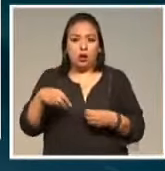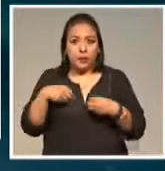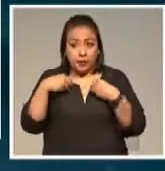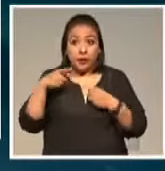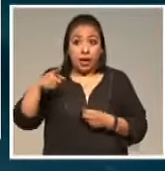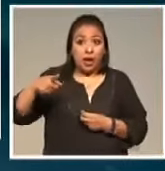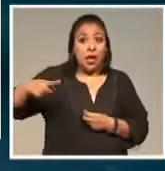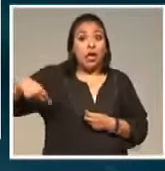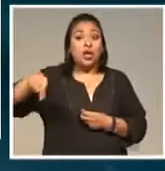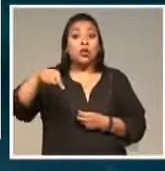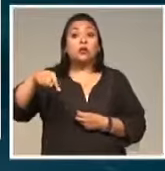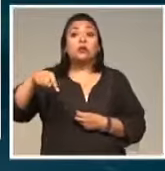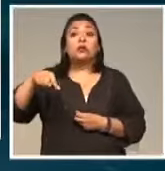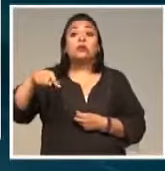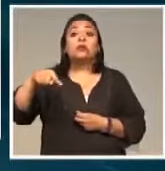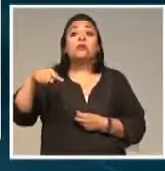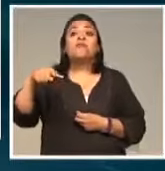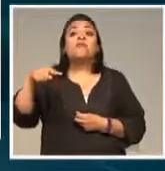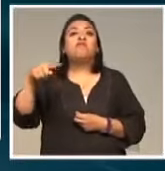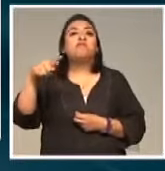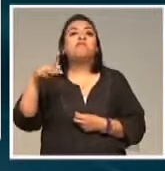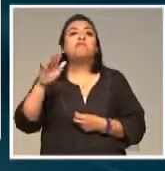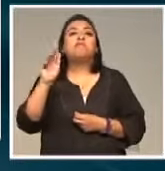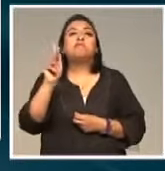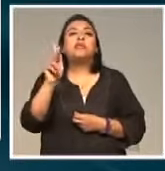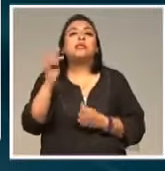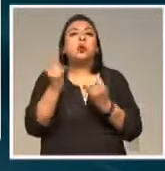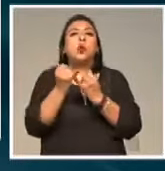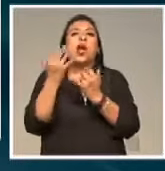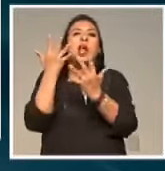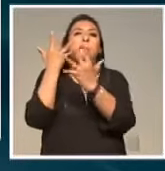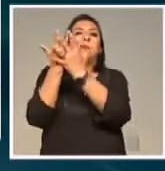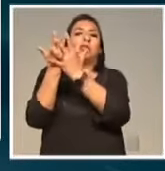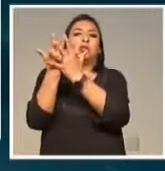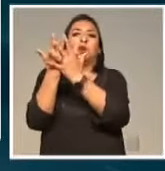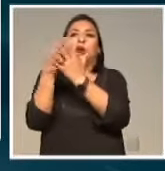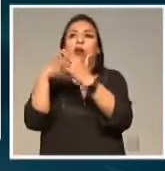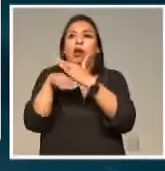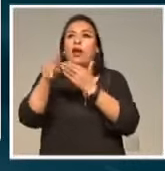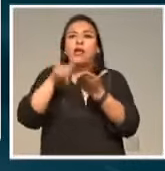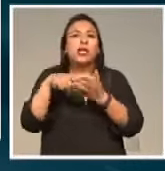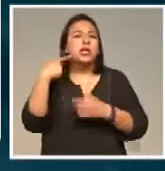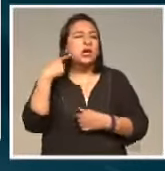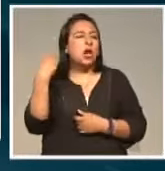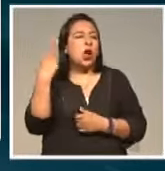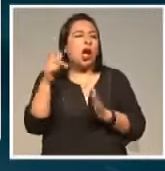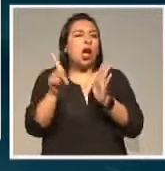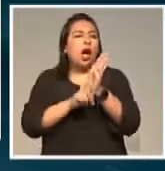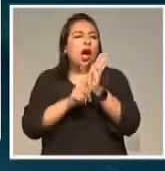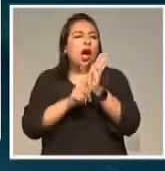ellos están debajo de esta presión todo el tiempo. Hay sirenas de que